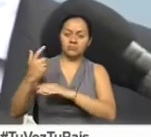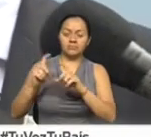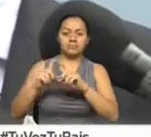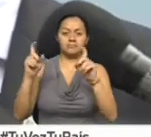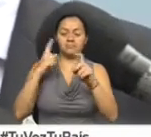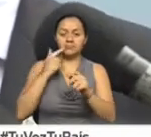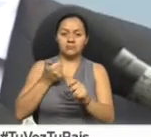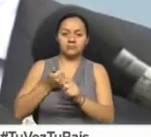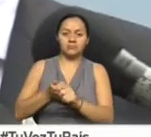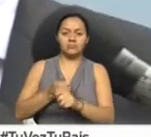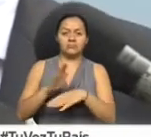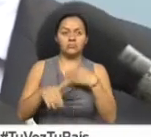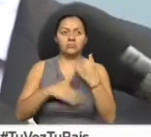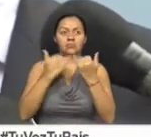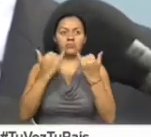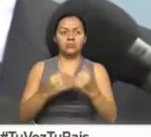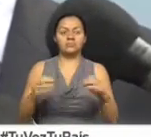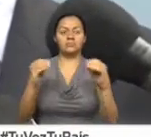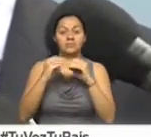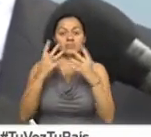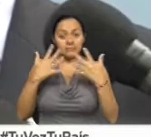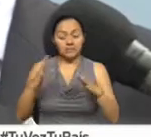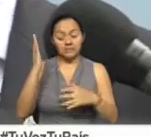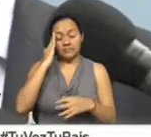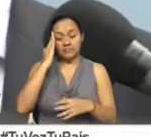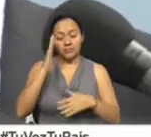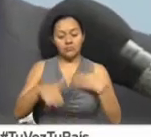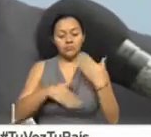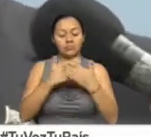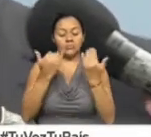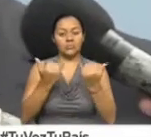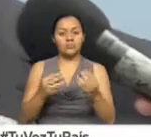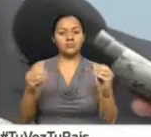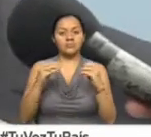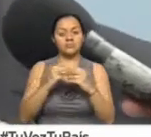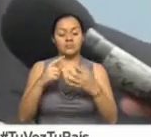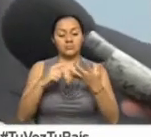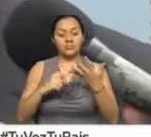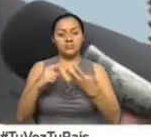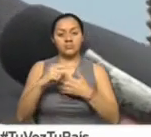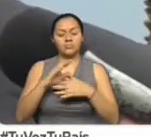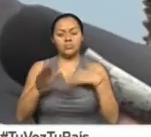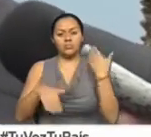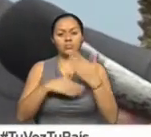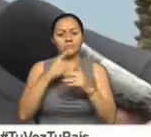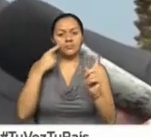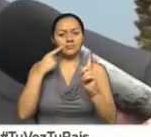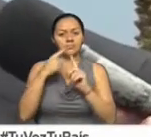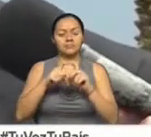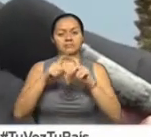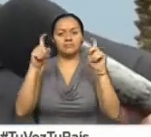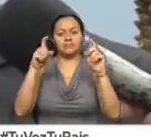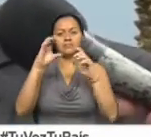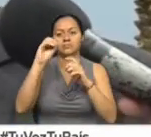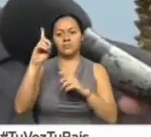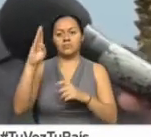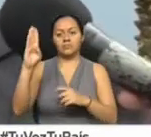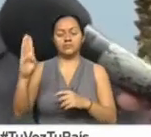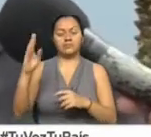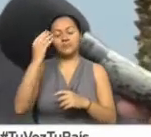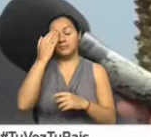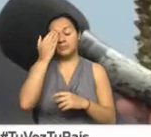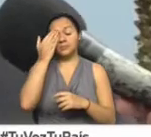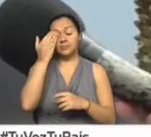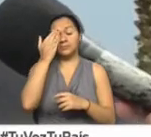Y una vez que se conoció estas revelaciones de esta empresa corrupta y corruptora,